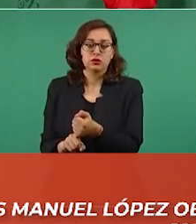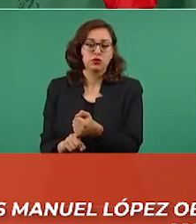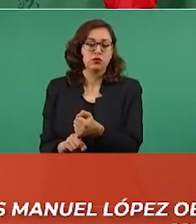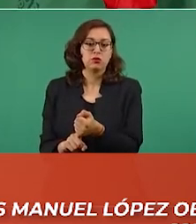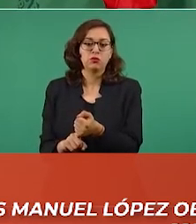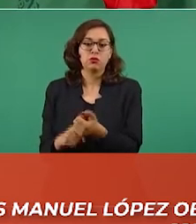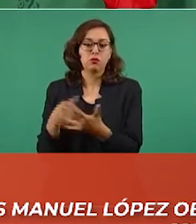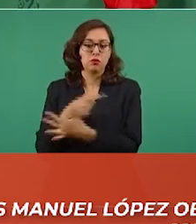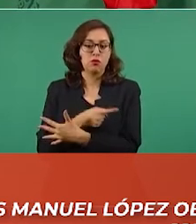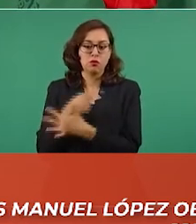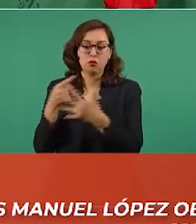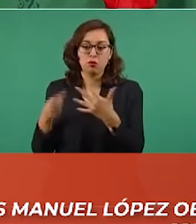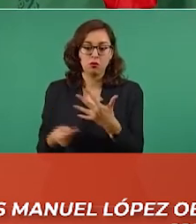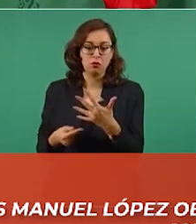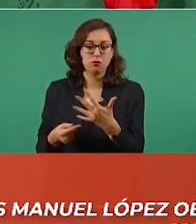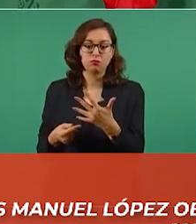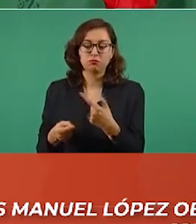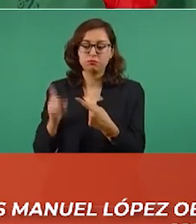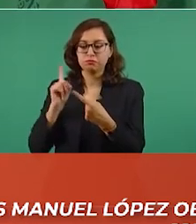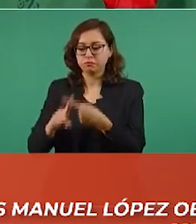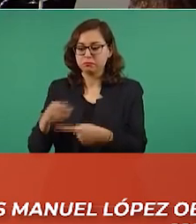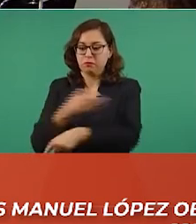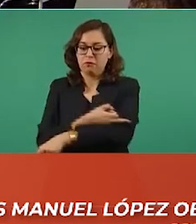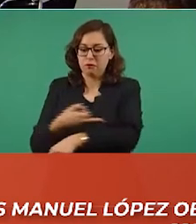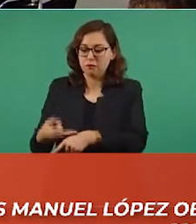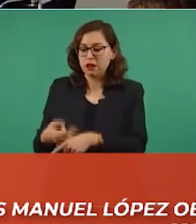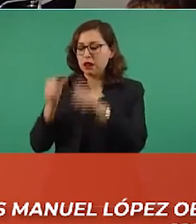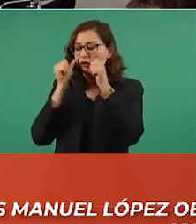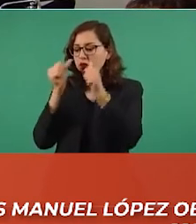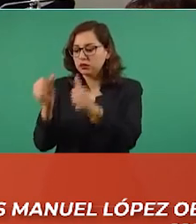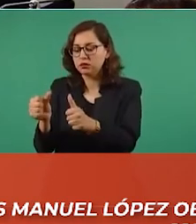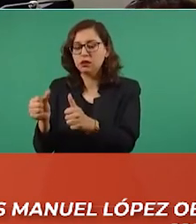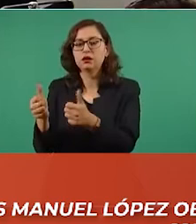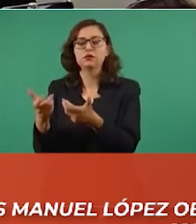atención a los familiares de las víctimas,